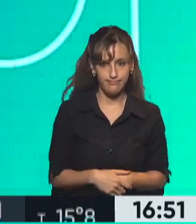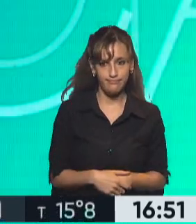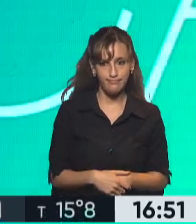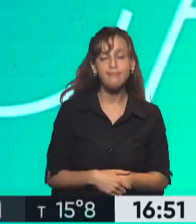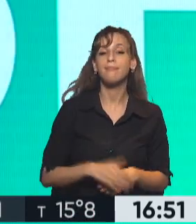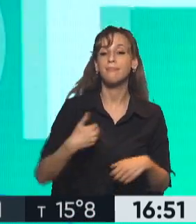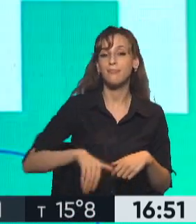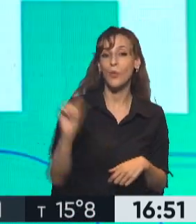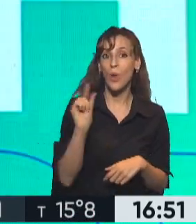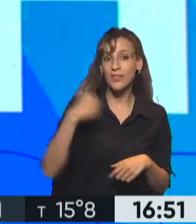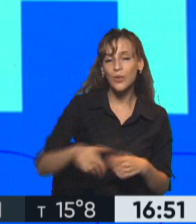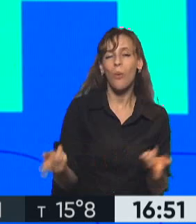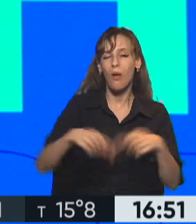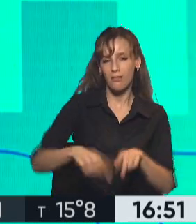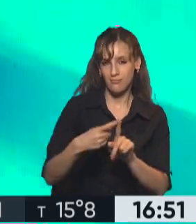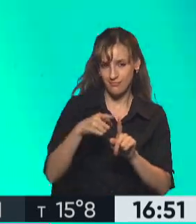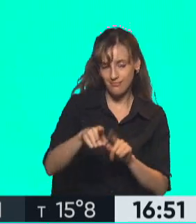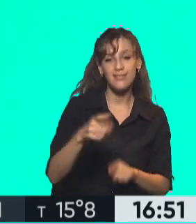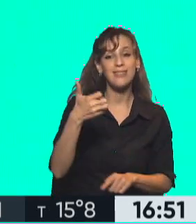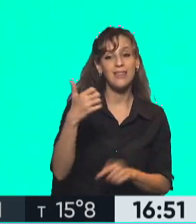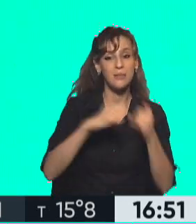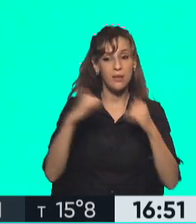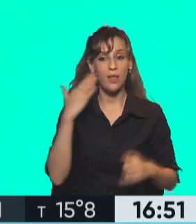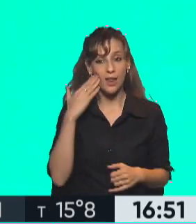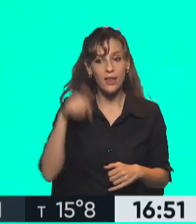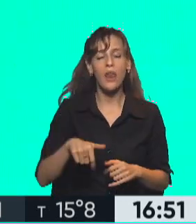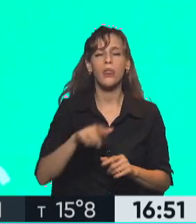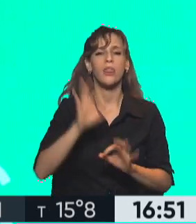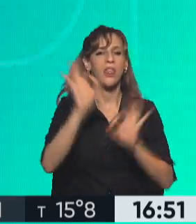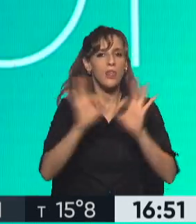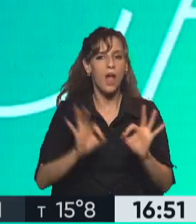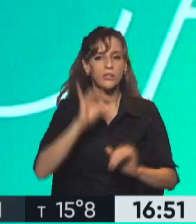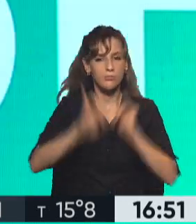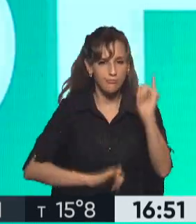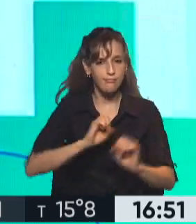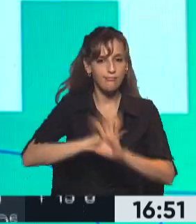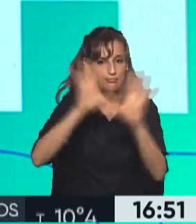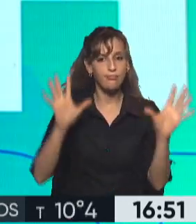cualquier instante, regresamos y a partir de las 18:30, todos los detalles en nuestra edición central. Te esperamos.